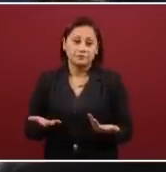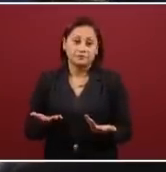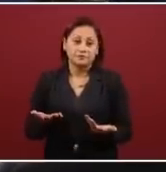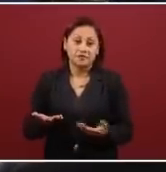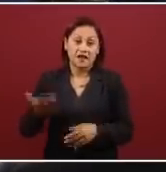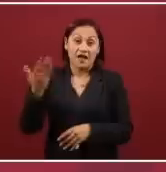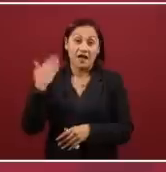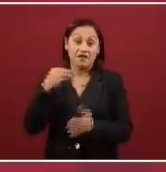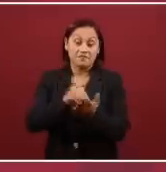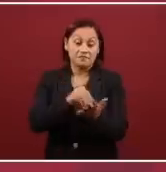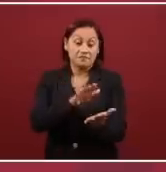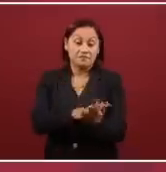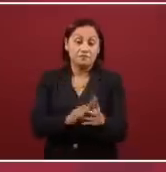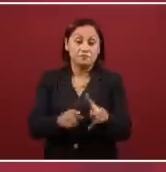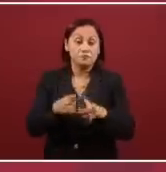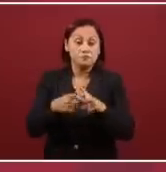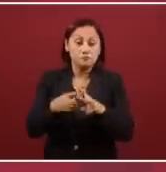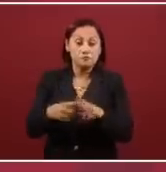300,000 millones.